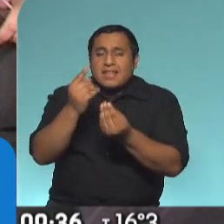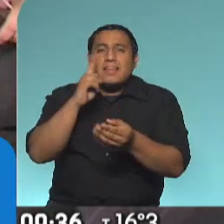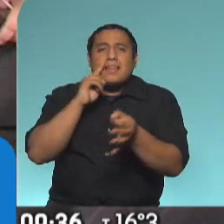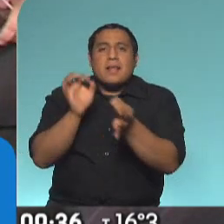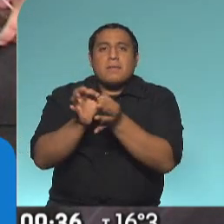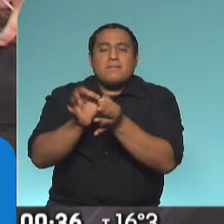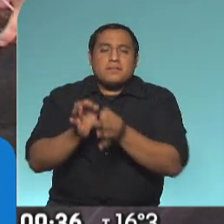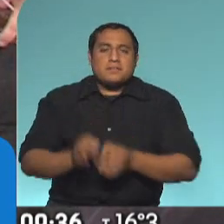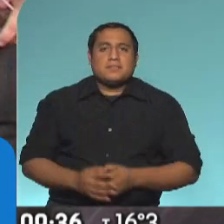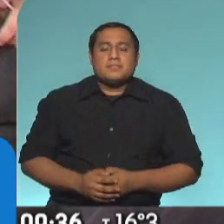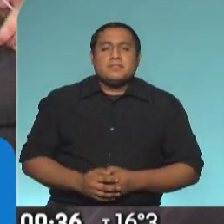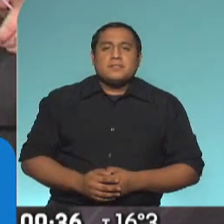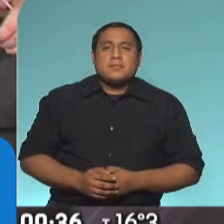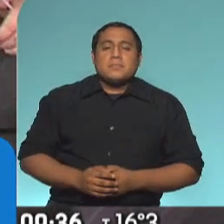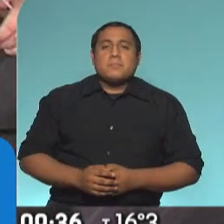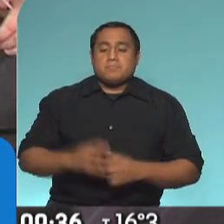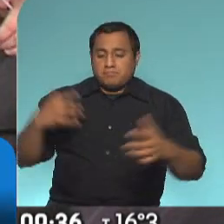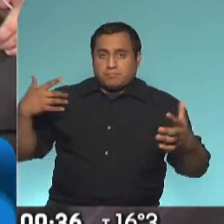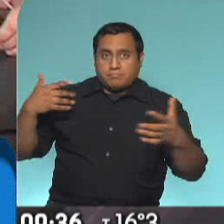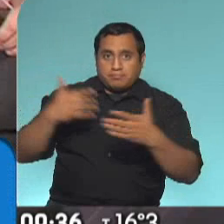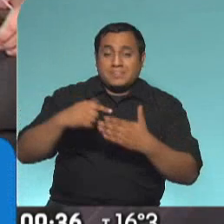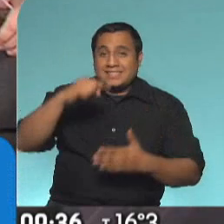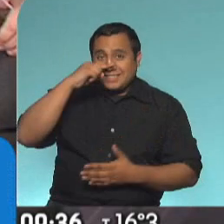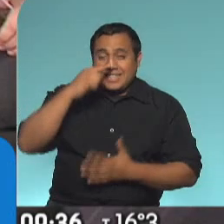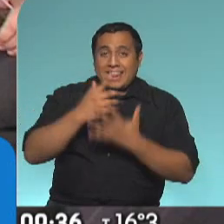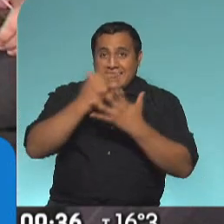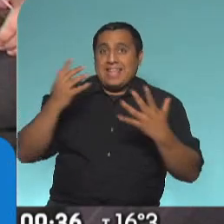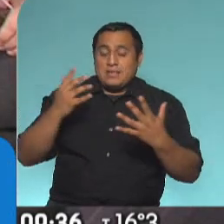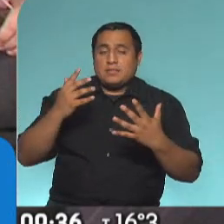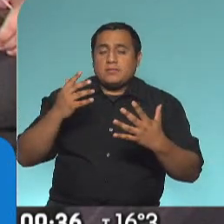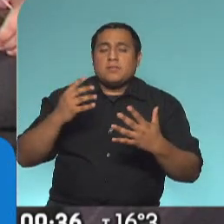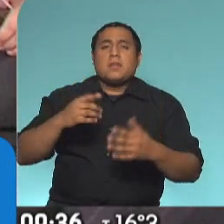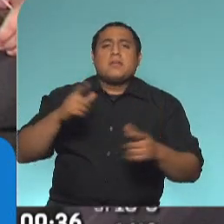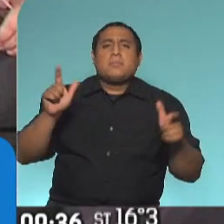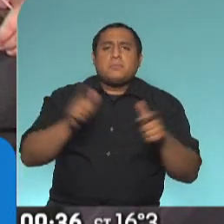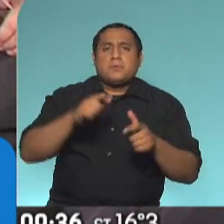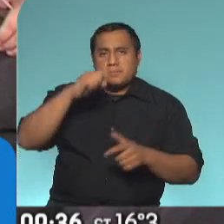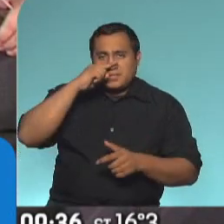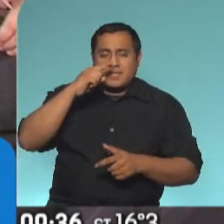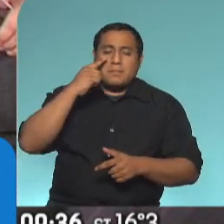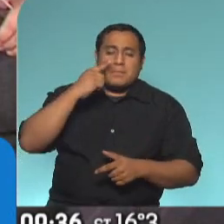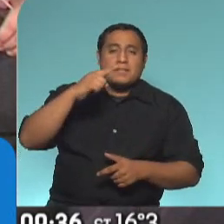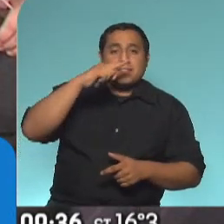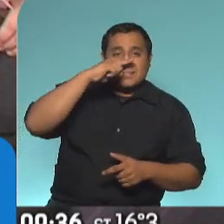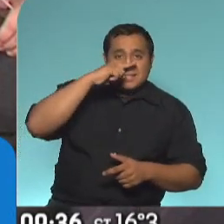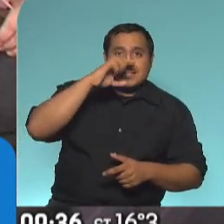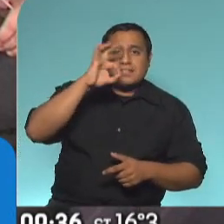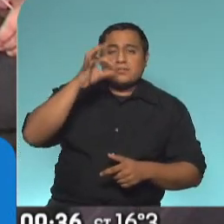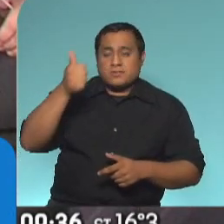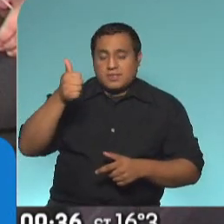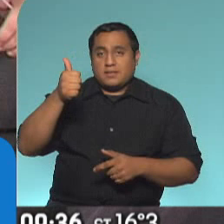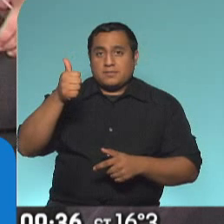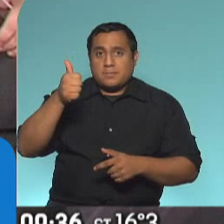Islas Malvinas. El promedio de casos diarios en los últimos 7 días desciende a 7.706. La tasa